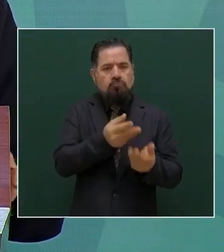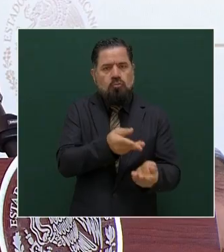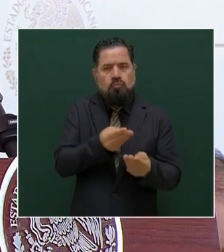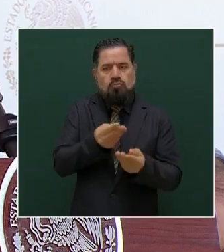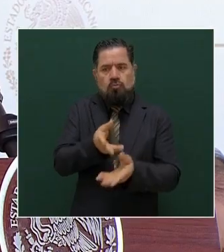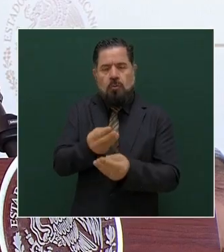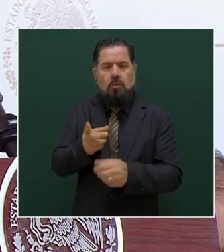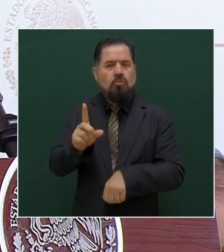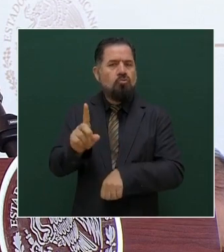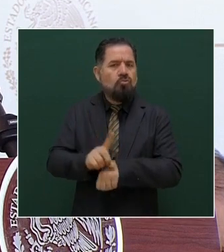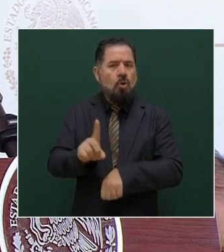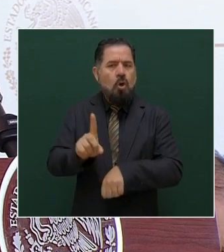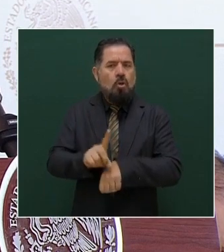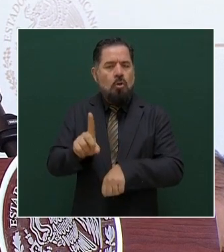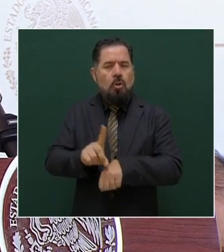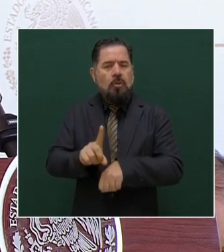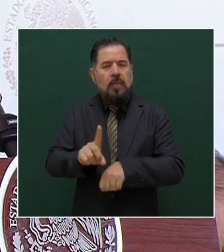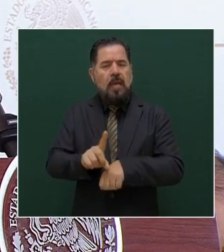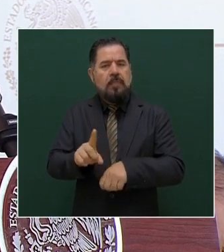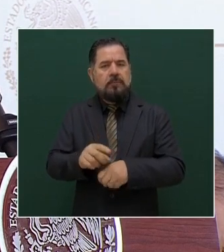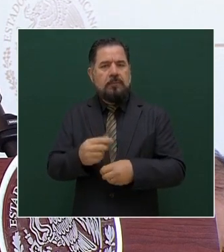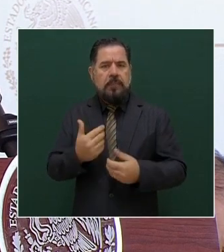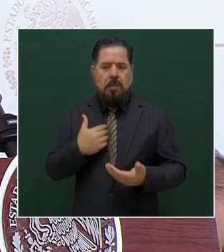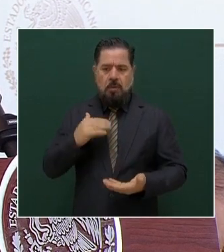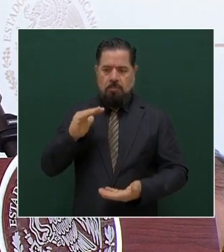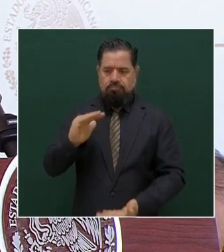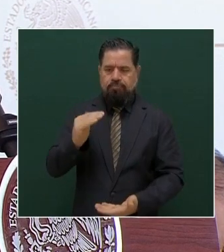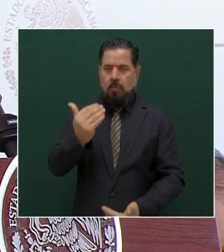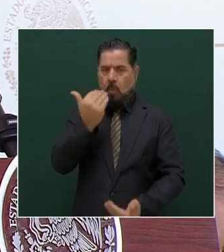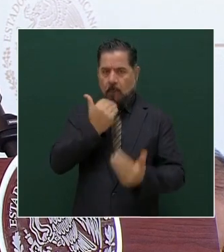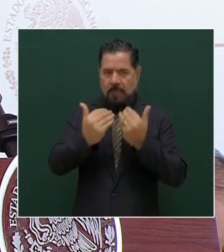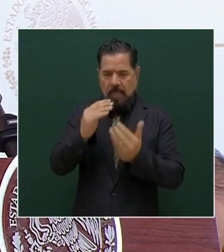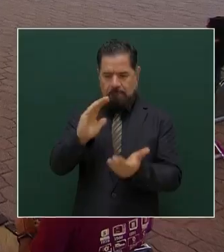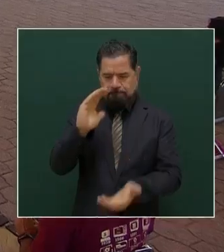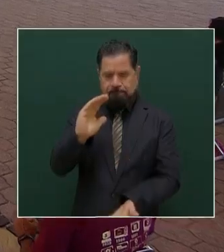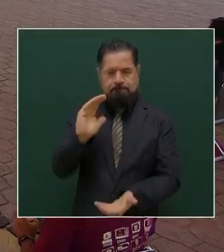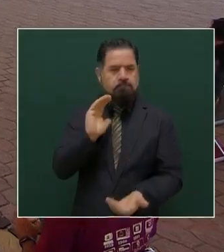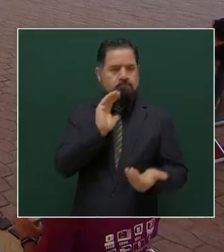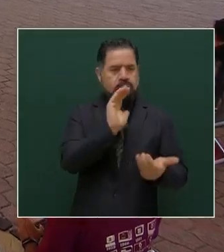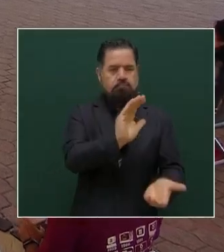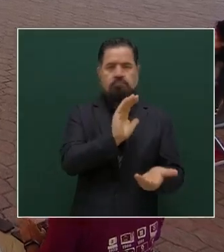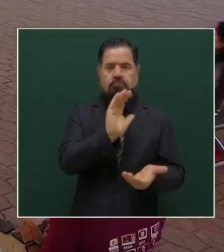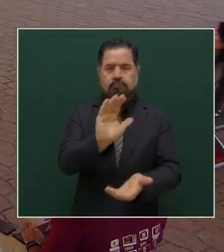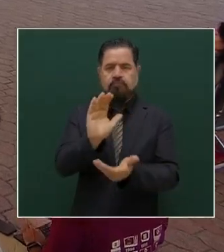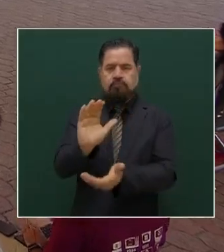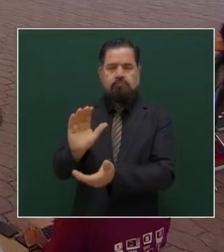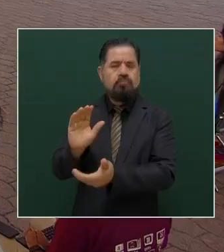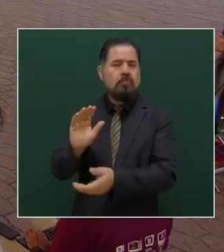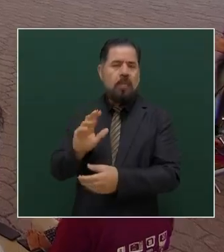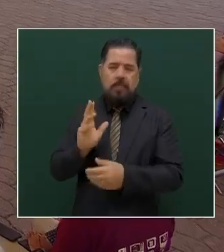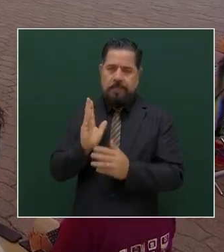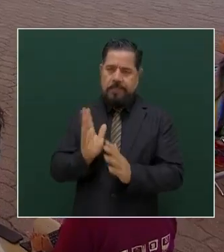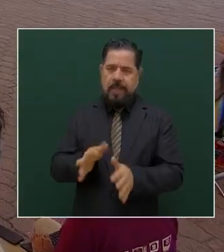repartiendo diariamente despensas, ya se